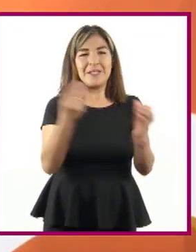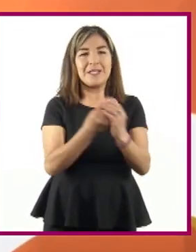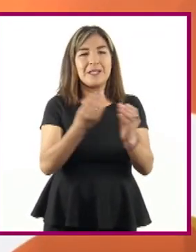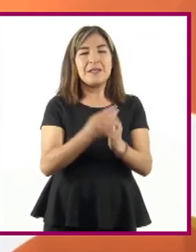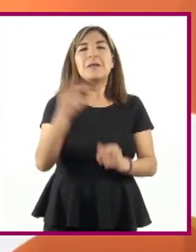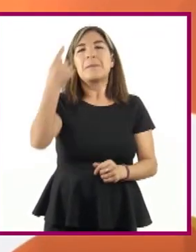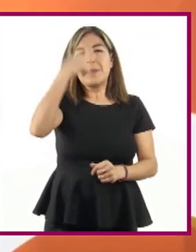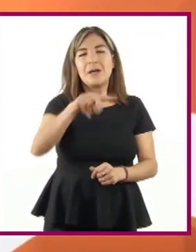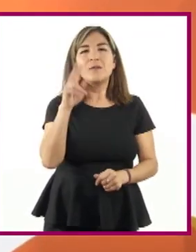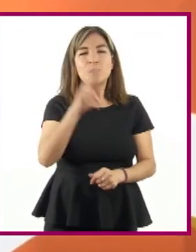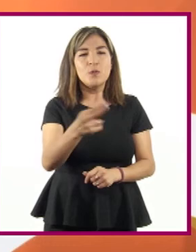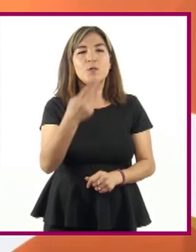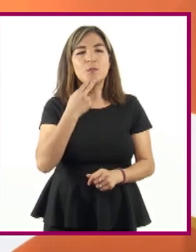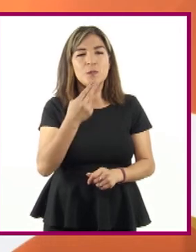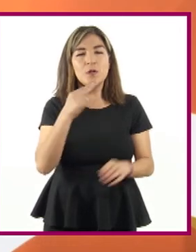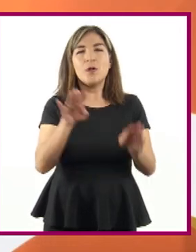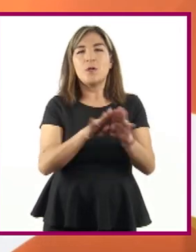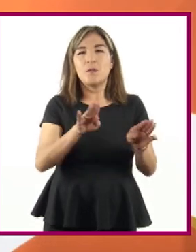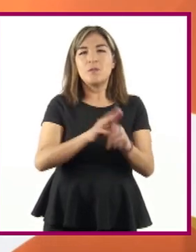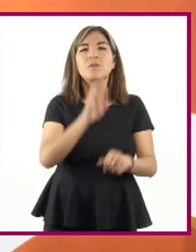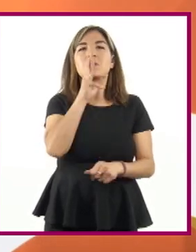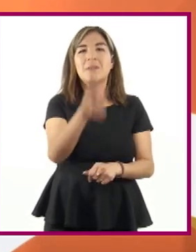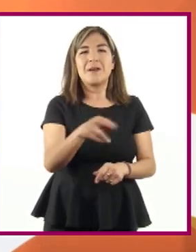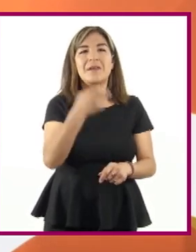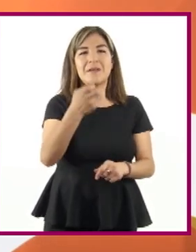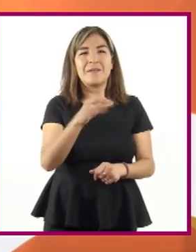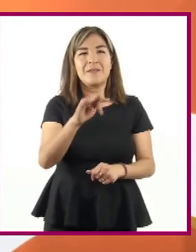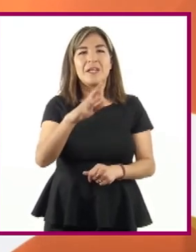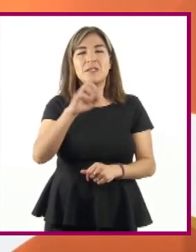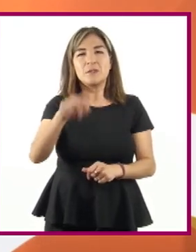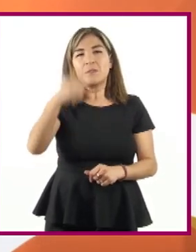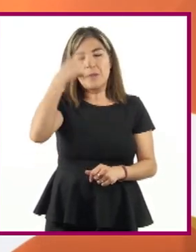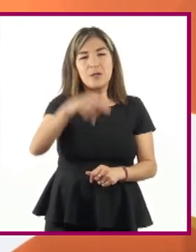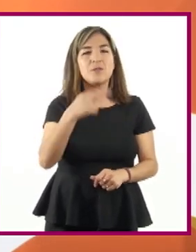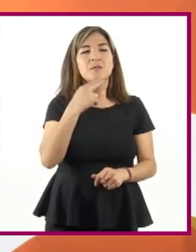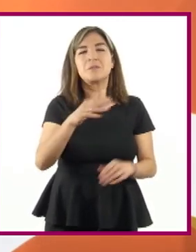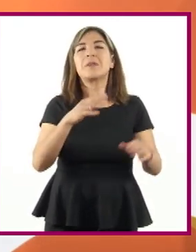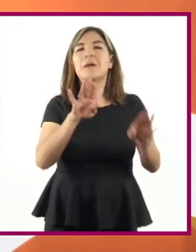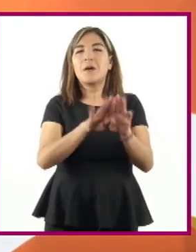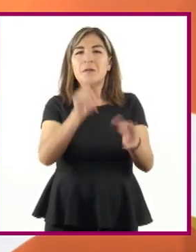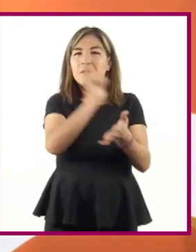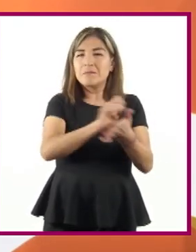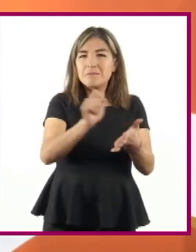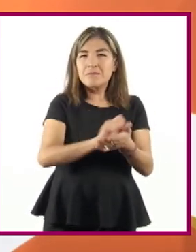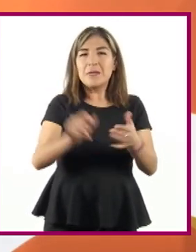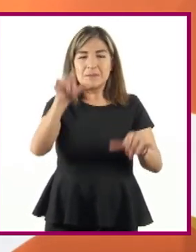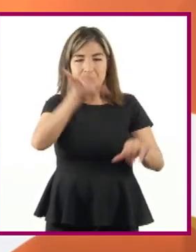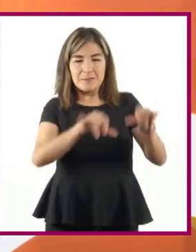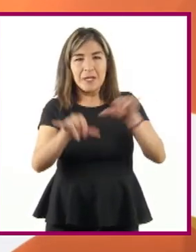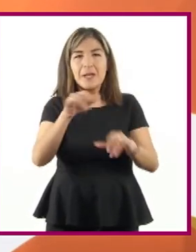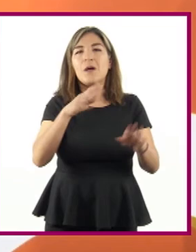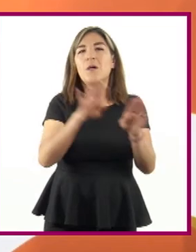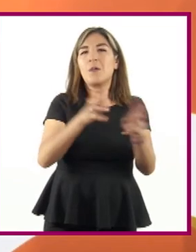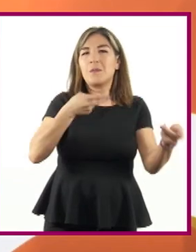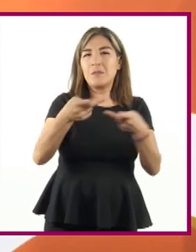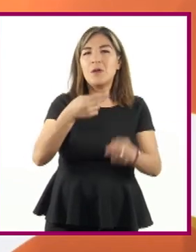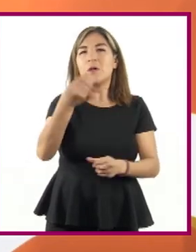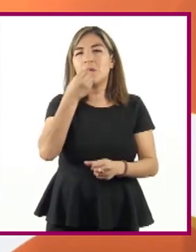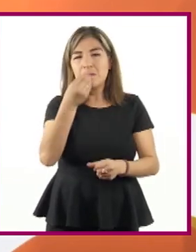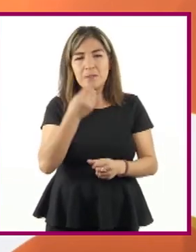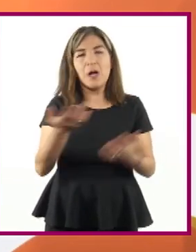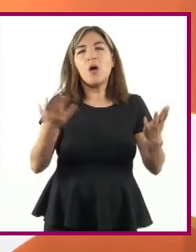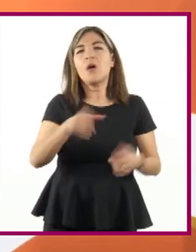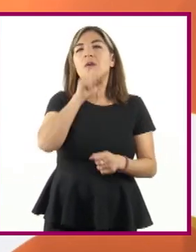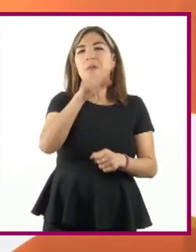la necesidad de utilizar el producto de fracciones para manipular adecuadamente los ingredientes de una receta de cocina, o